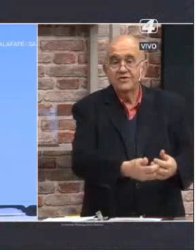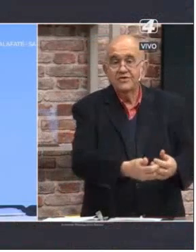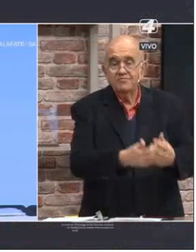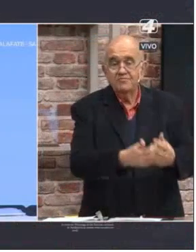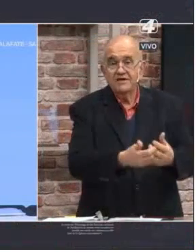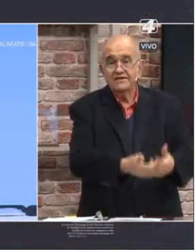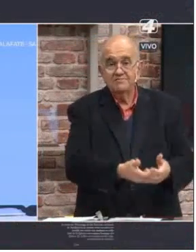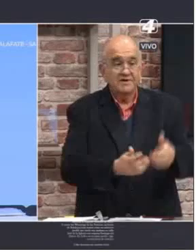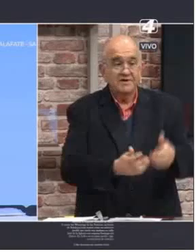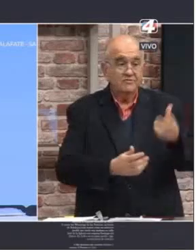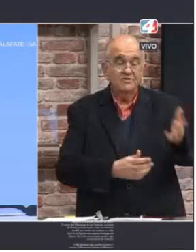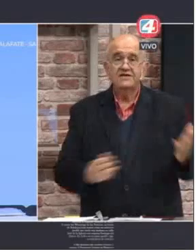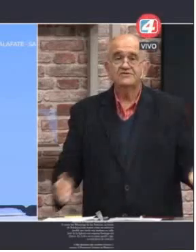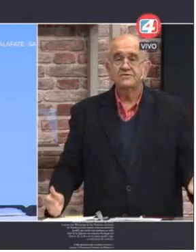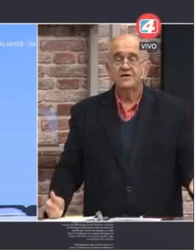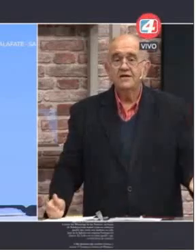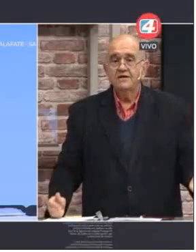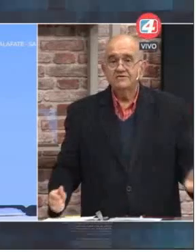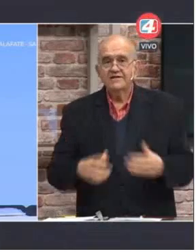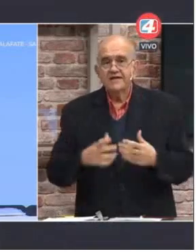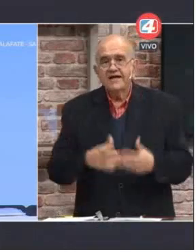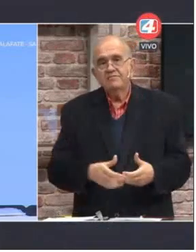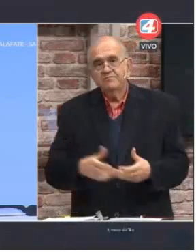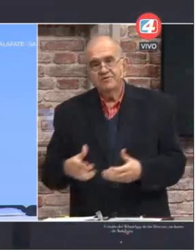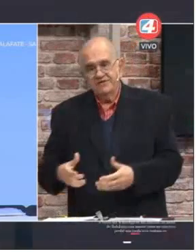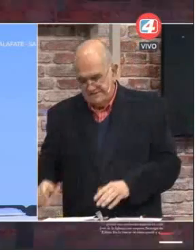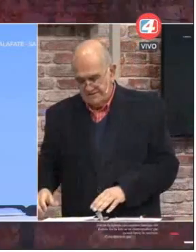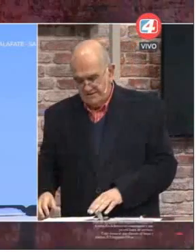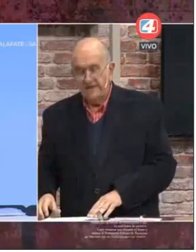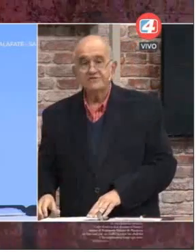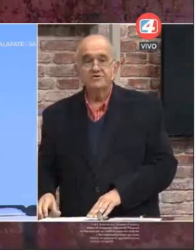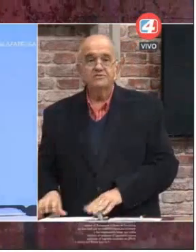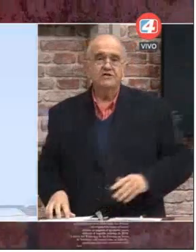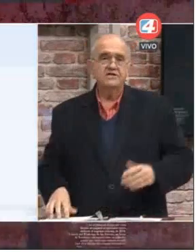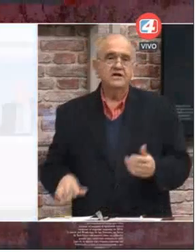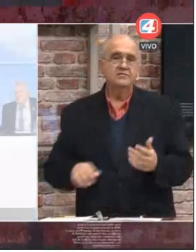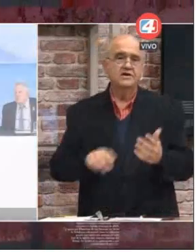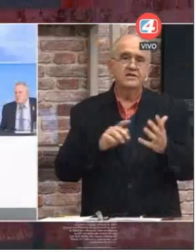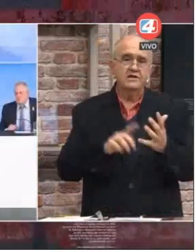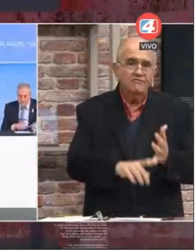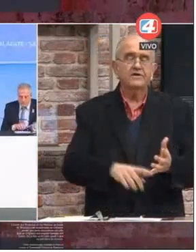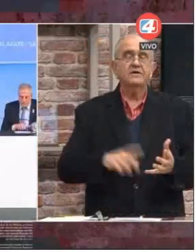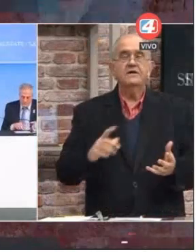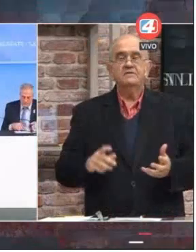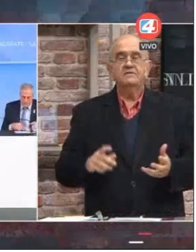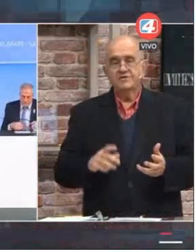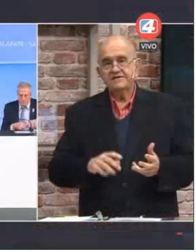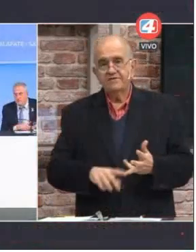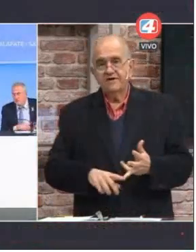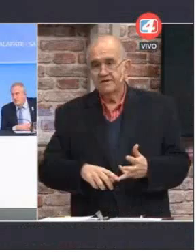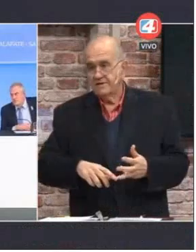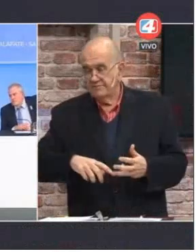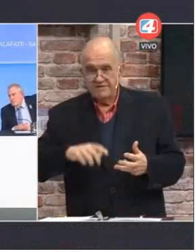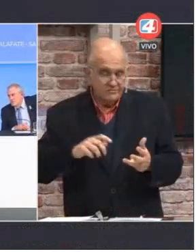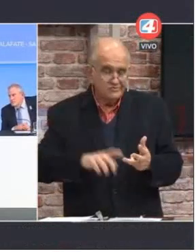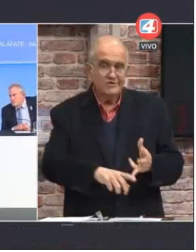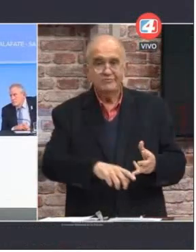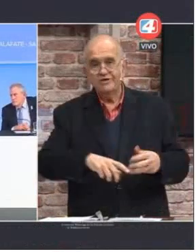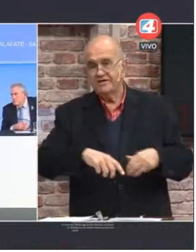toda la prueba que tiene para voltear eso o sea hasta acá vos podés hacer declaraciones política hablar de lo fer podés hablar de